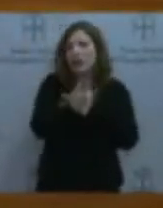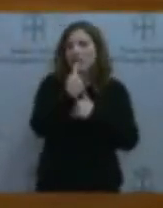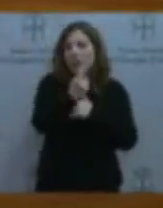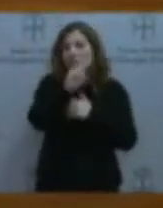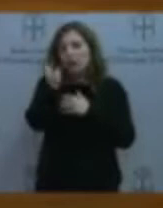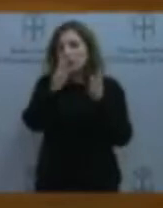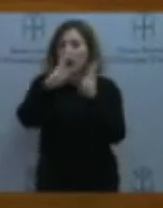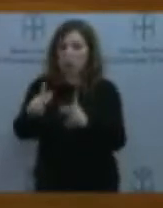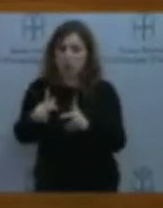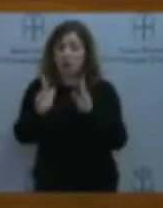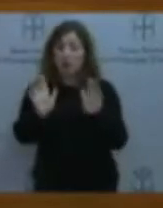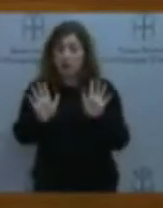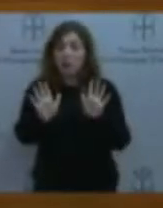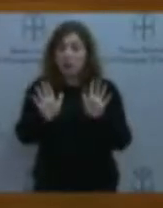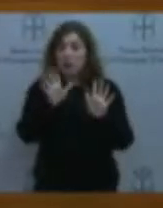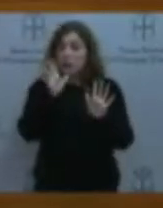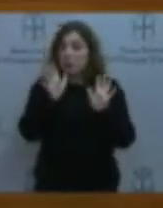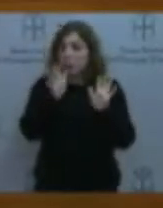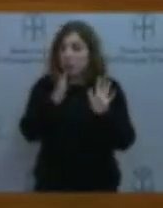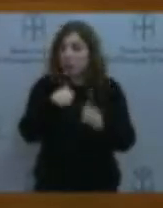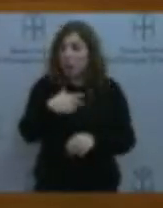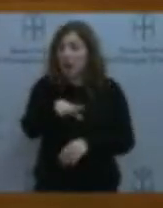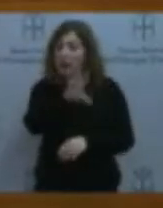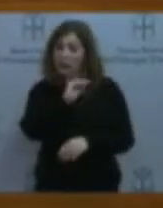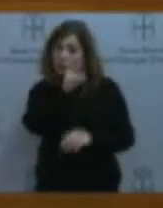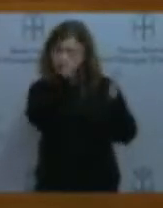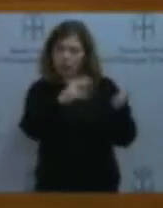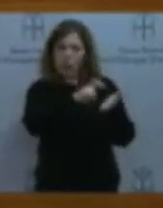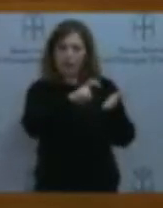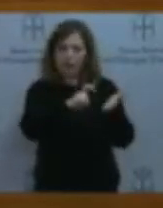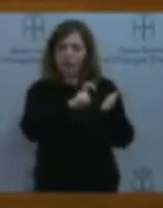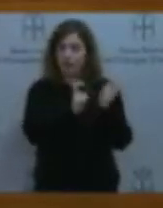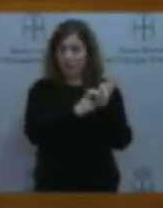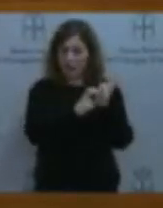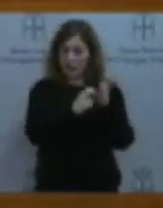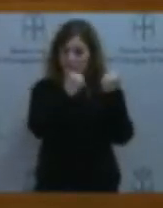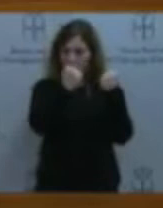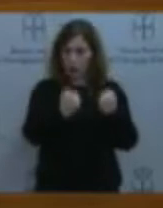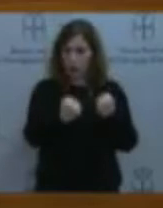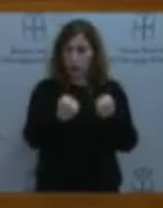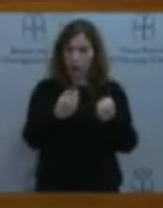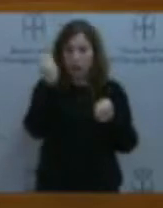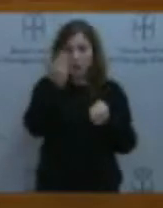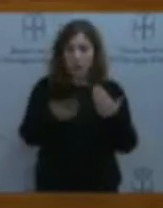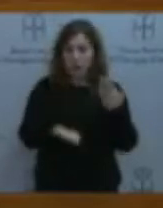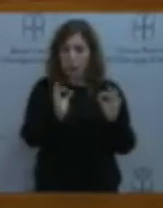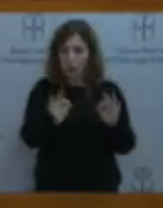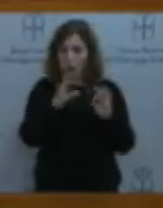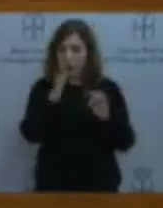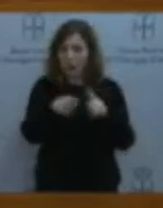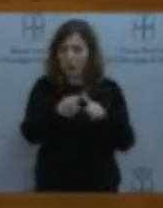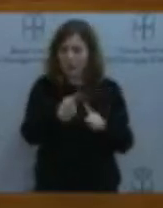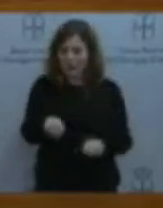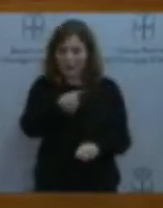físico, pues esto, en fin, entiendo que lo evaluará rápidamente, ¿no? Son cantidades de una dimensión